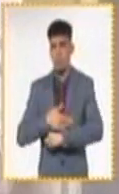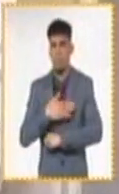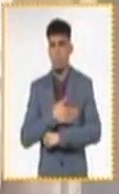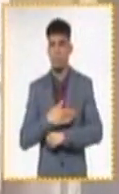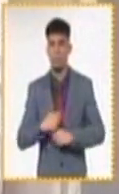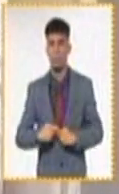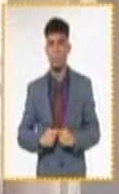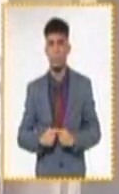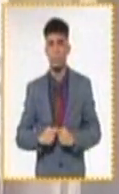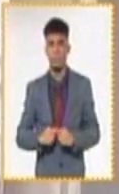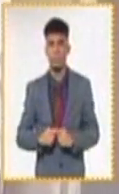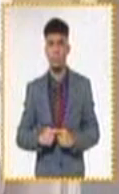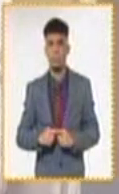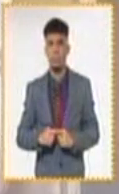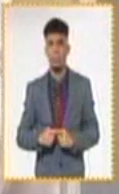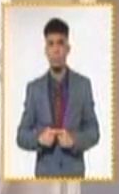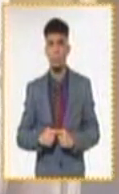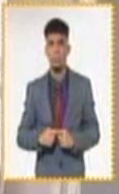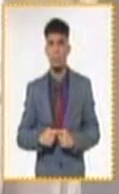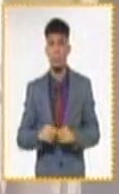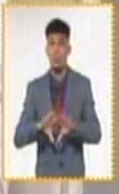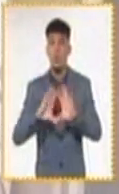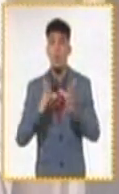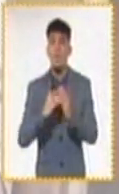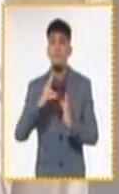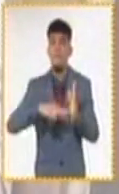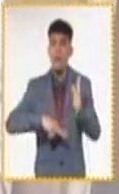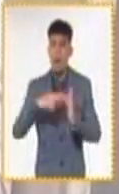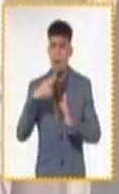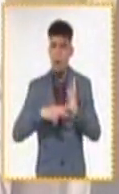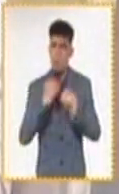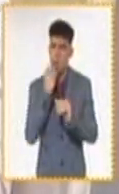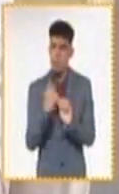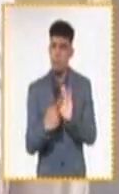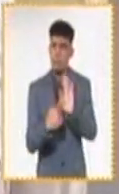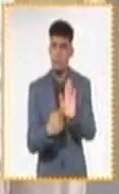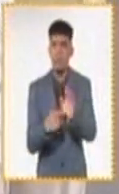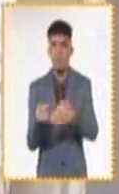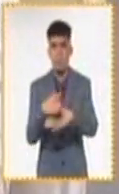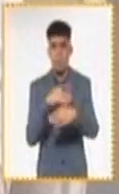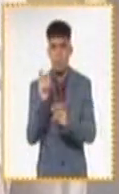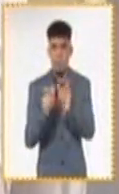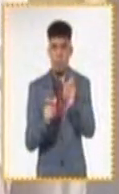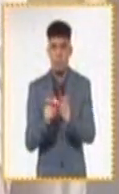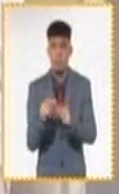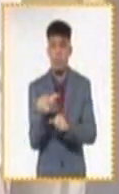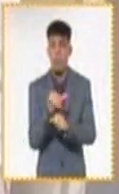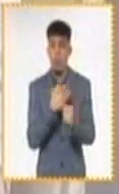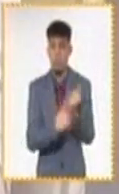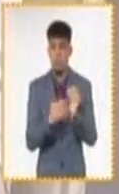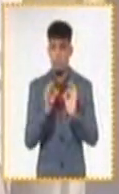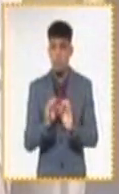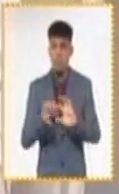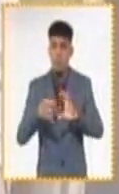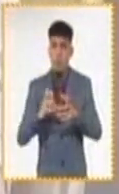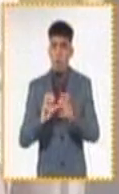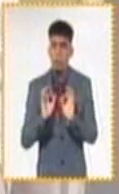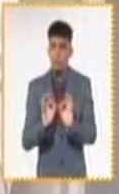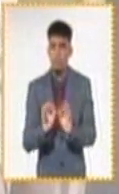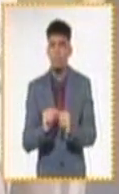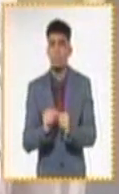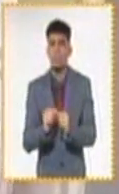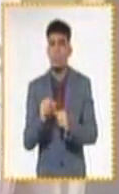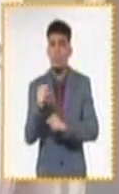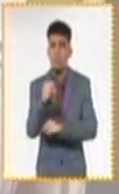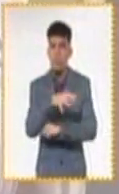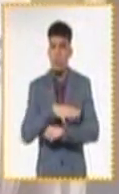incluso contra los valores que pretenden presentar como universales y que realmente son la forma específica de existencia en esa sociedad de